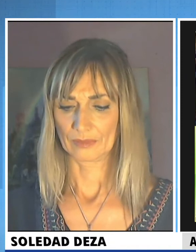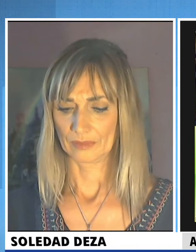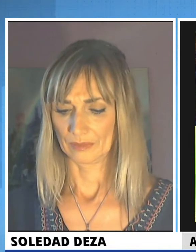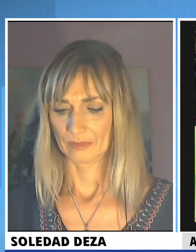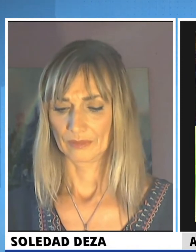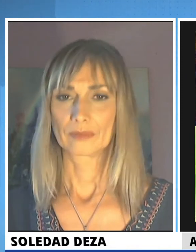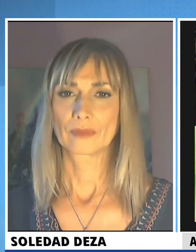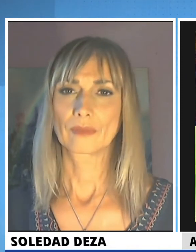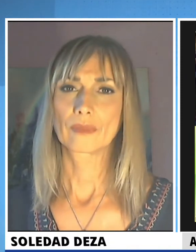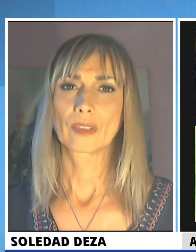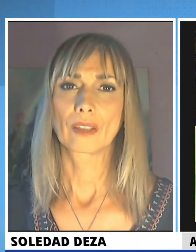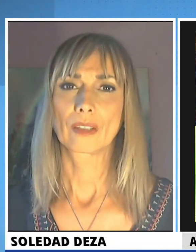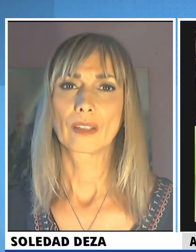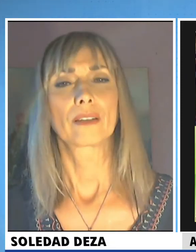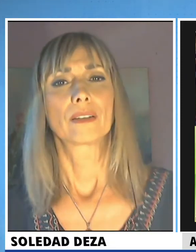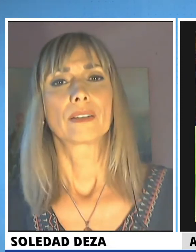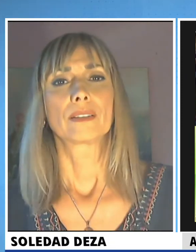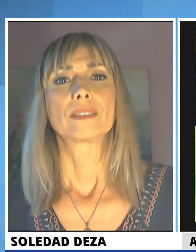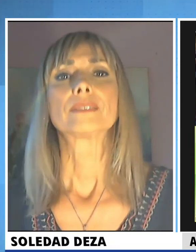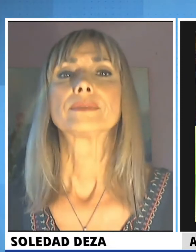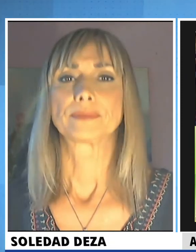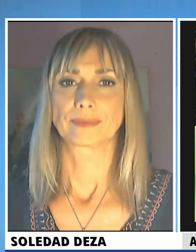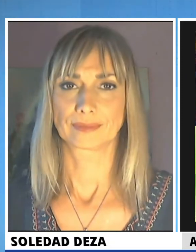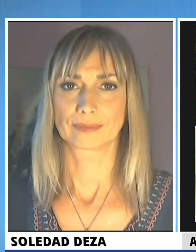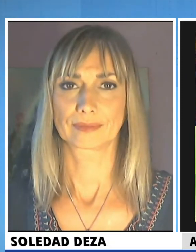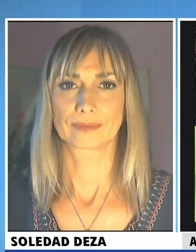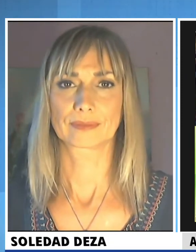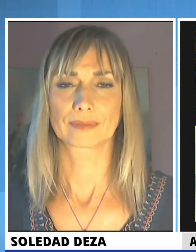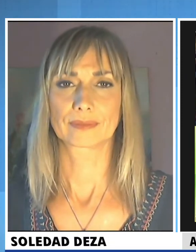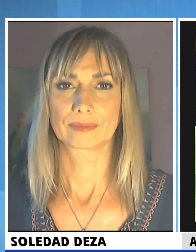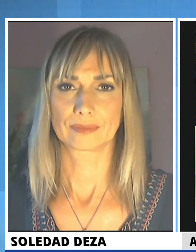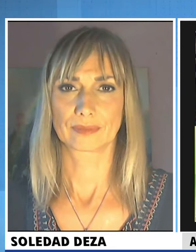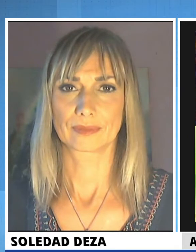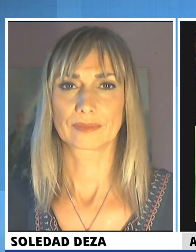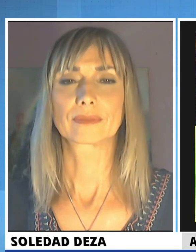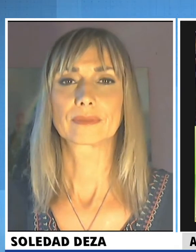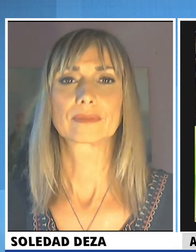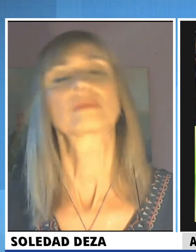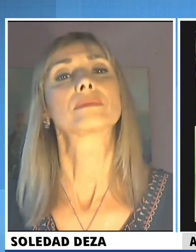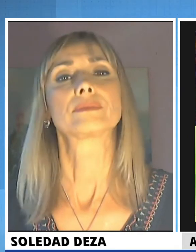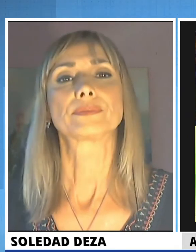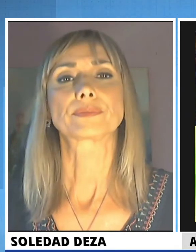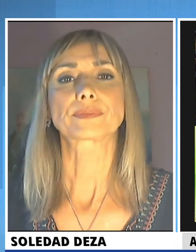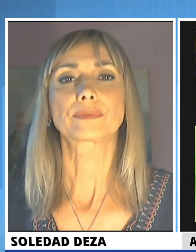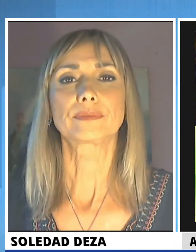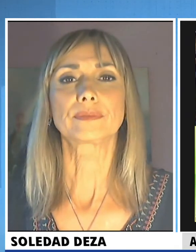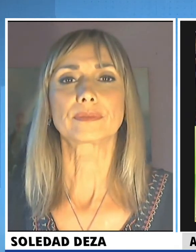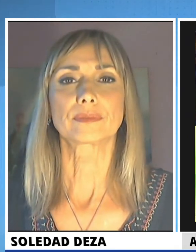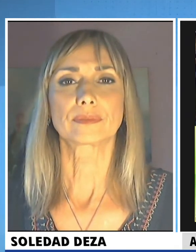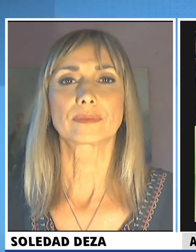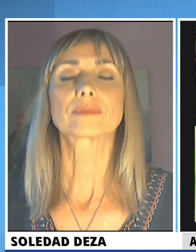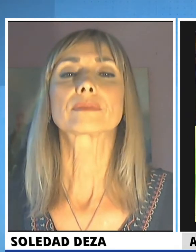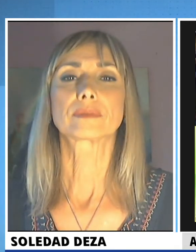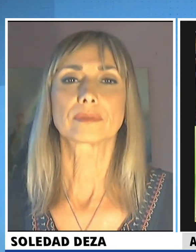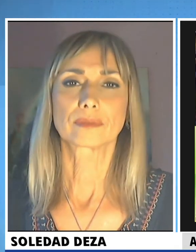para poder castigar a alguien en el caso donde una niñita es inimputable y no hay a quien castigar, o el uso